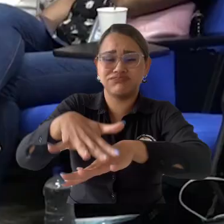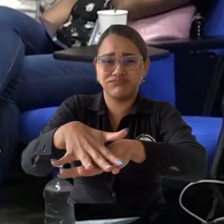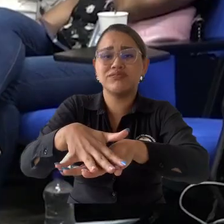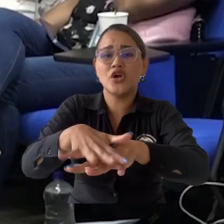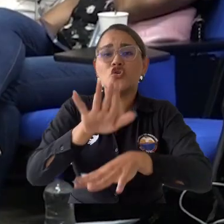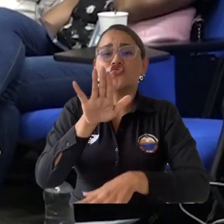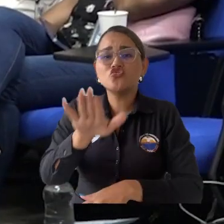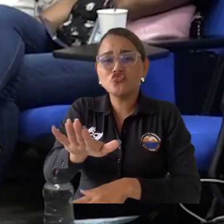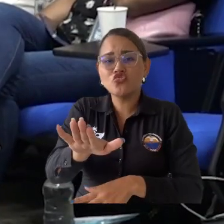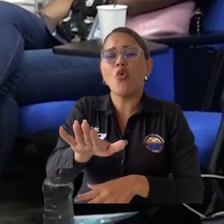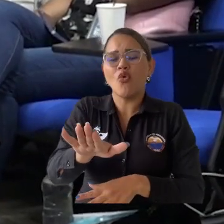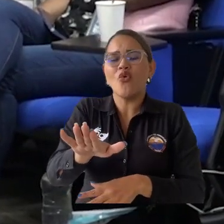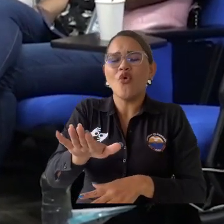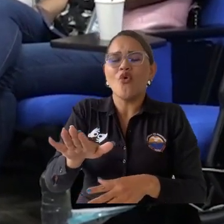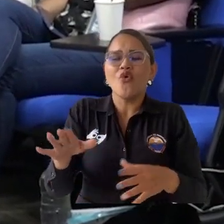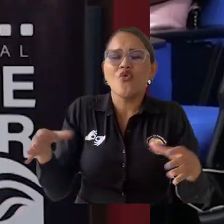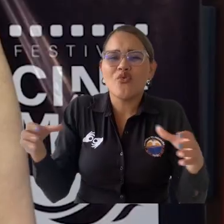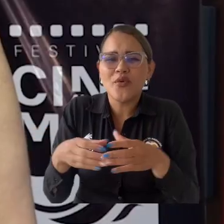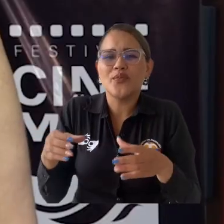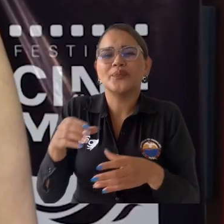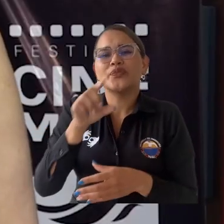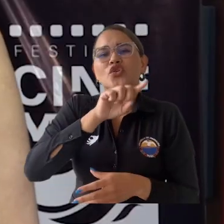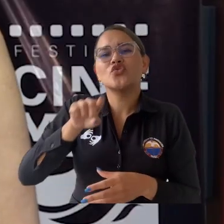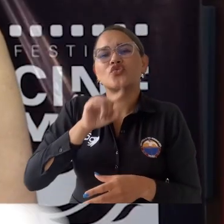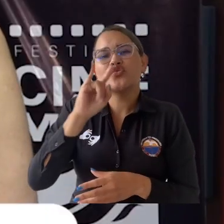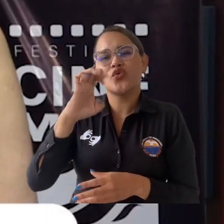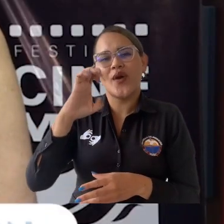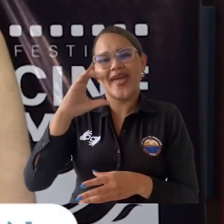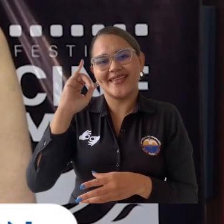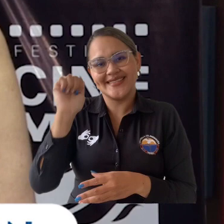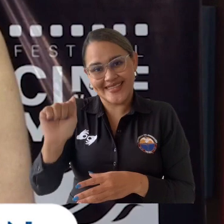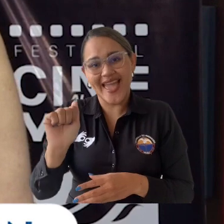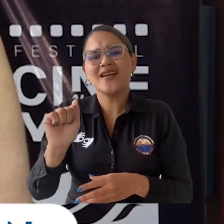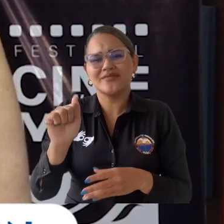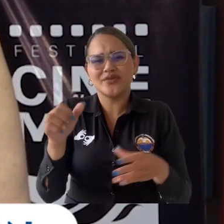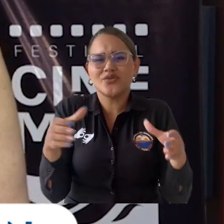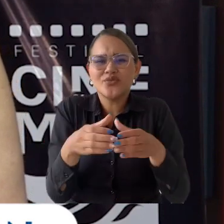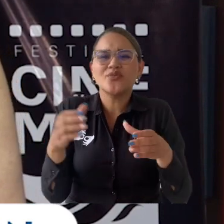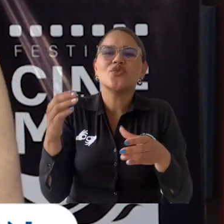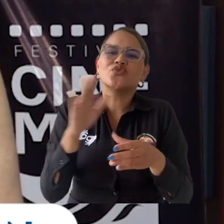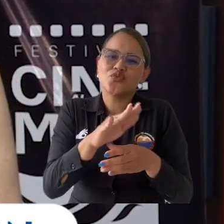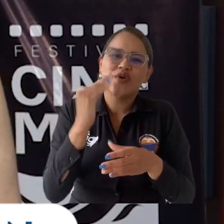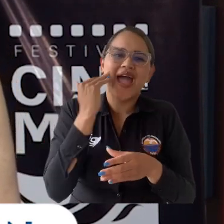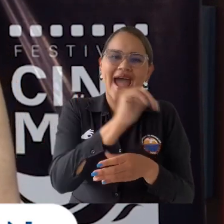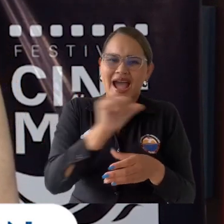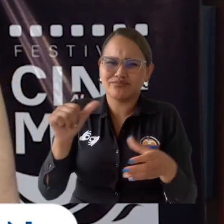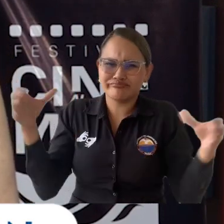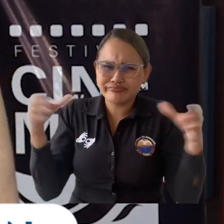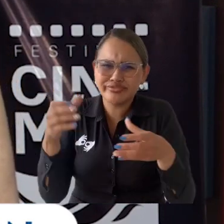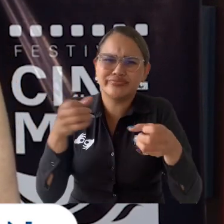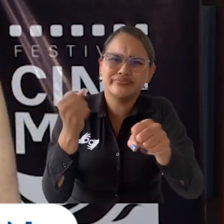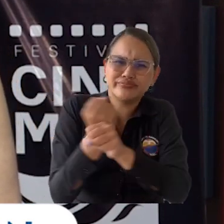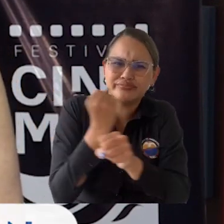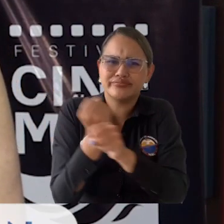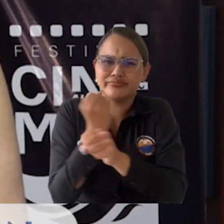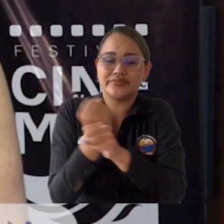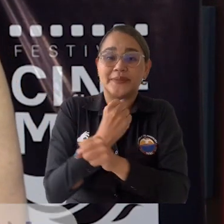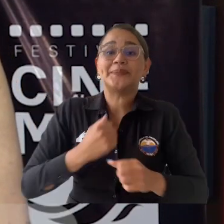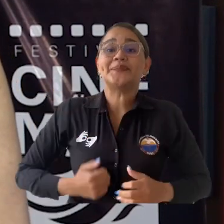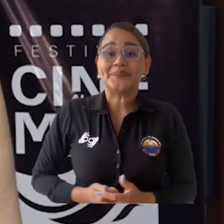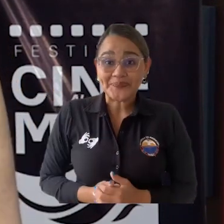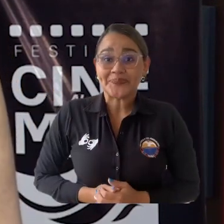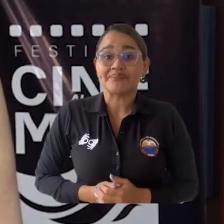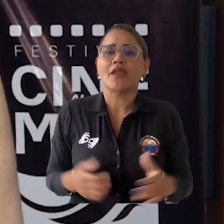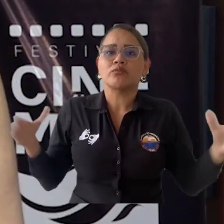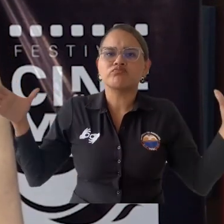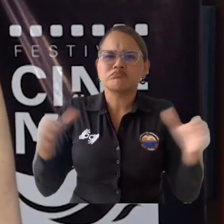ONU Mujeres y la Embajada de Suecia. Es una historia de mujeres que han vivido la guerra, pero que se atrevieron a soñar y a trabajar por